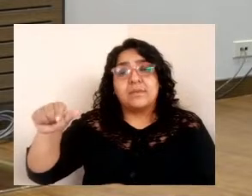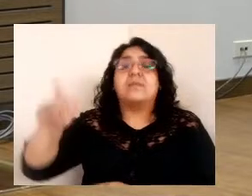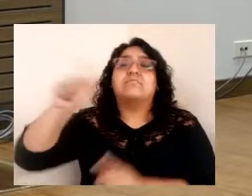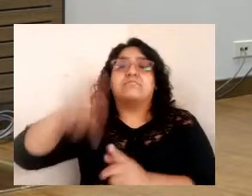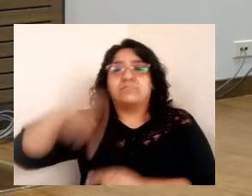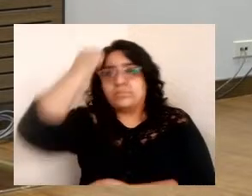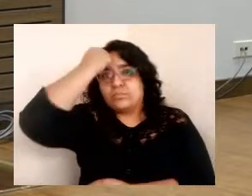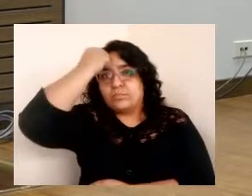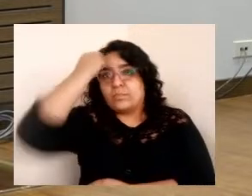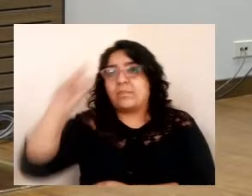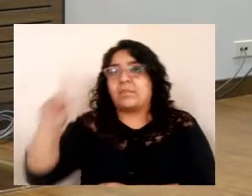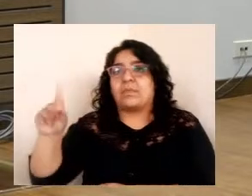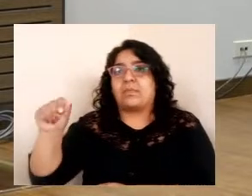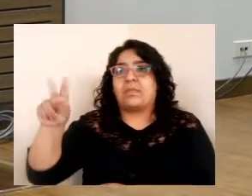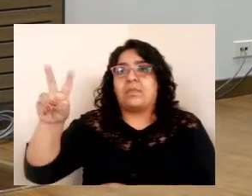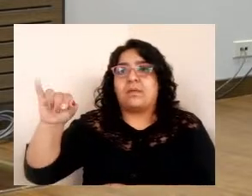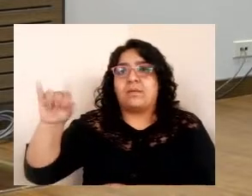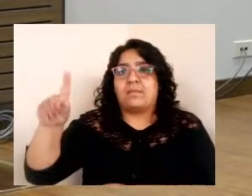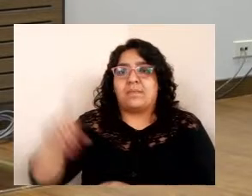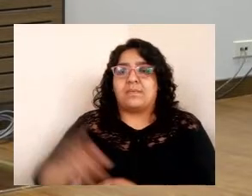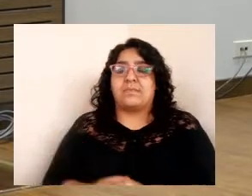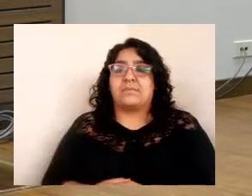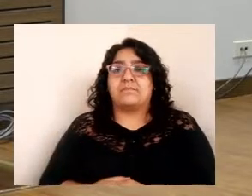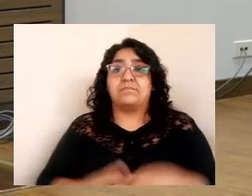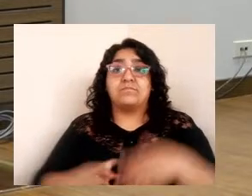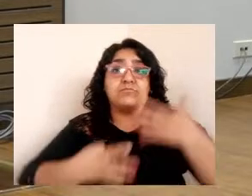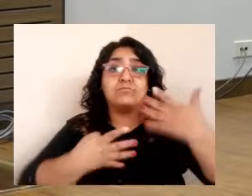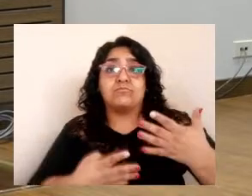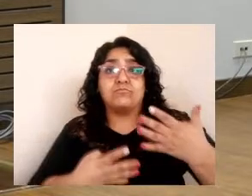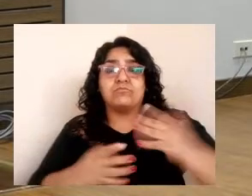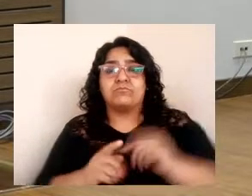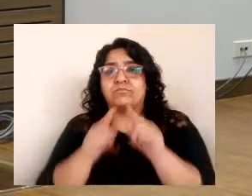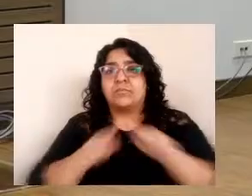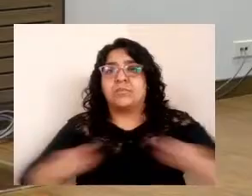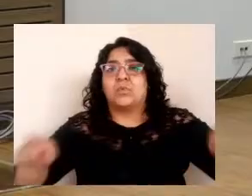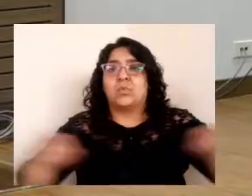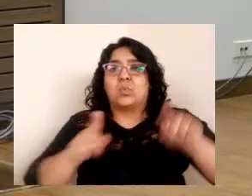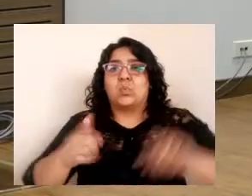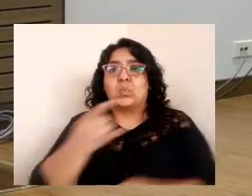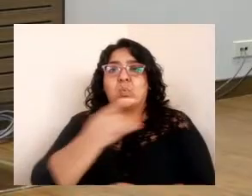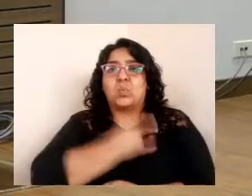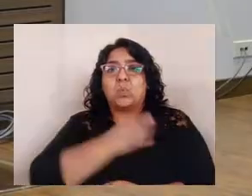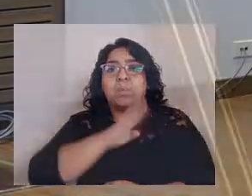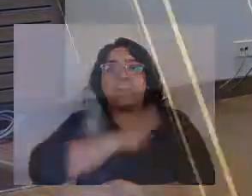Zambrano. Noveno, himno de la Universidad Mariana.